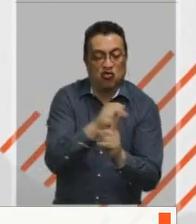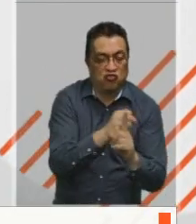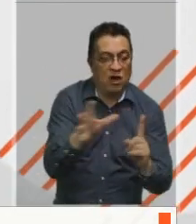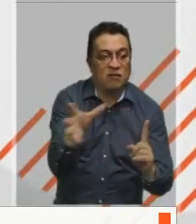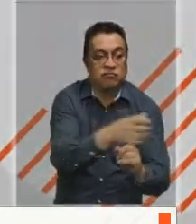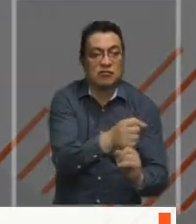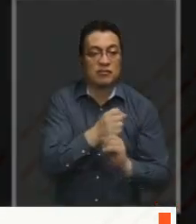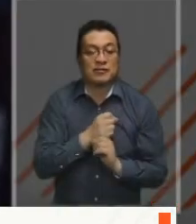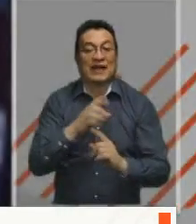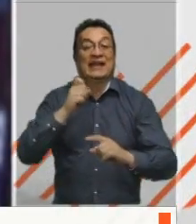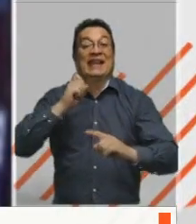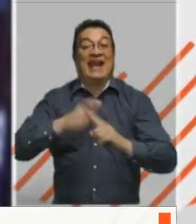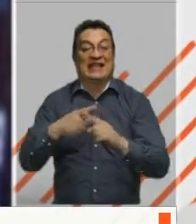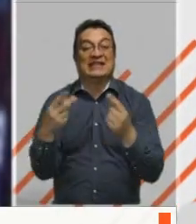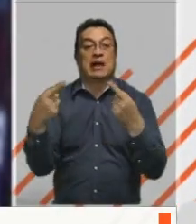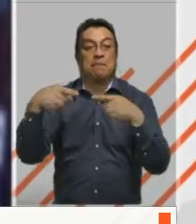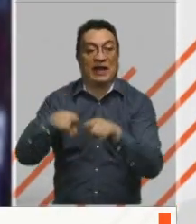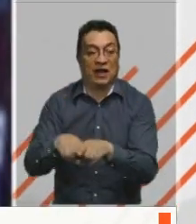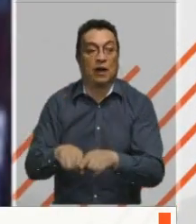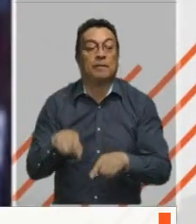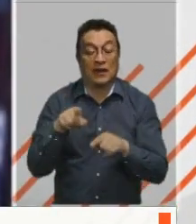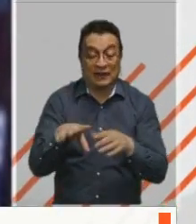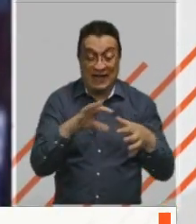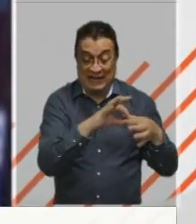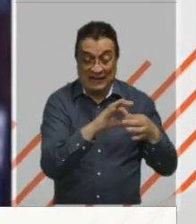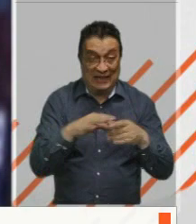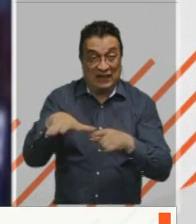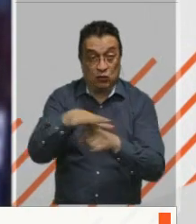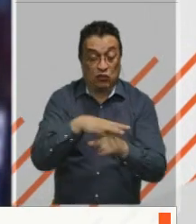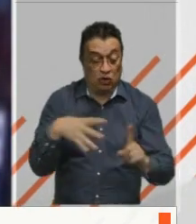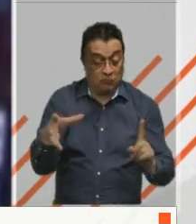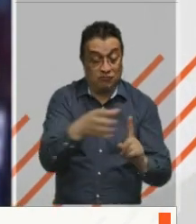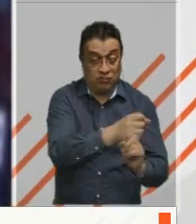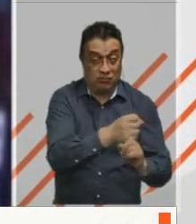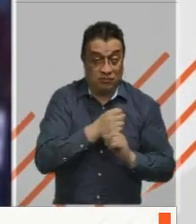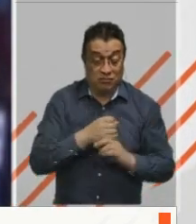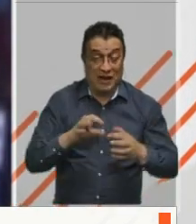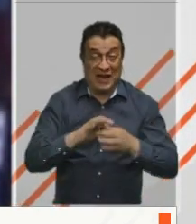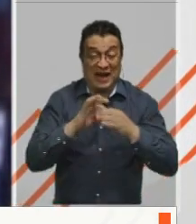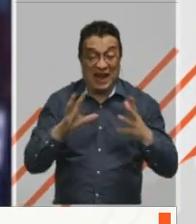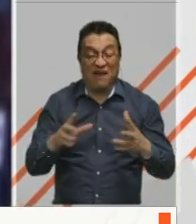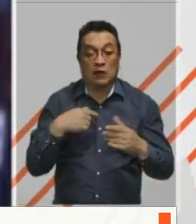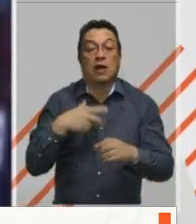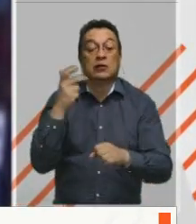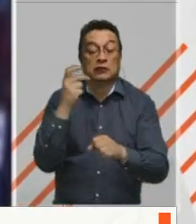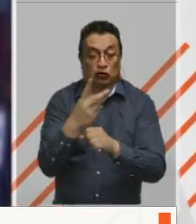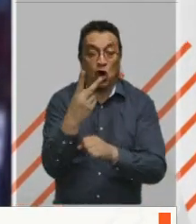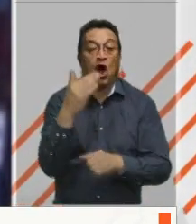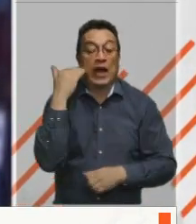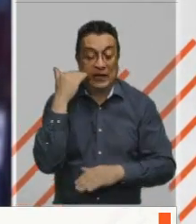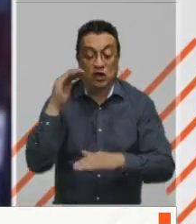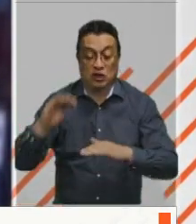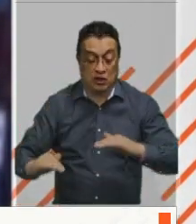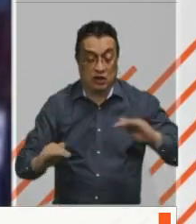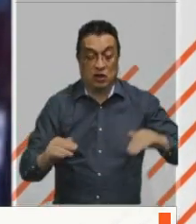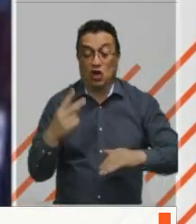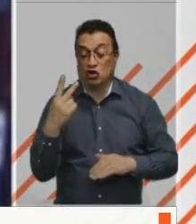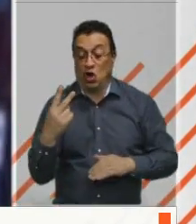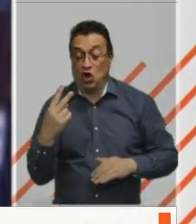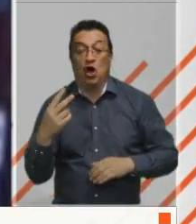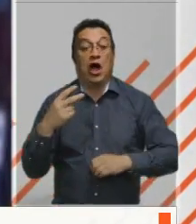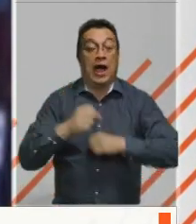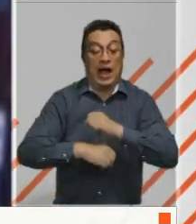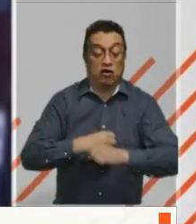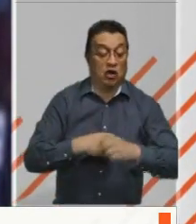de su expareja. Que además dentro del contexto de este secuestro agravado existía una sustracción de dos menores de 2 y 3 años, los